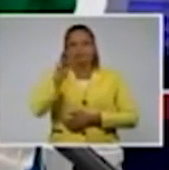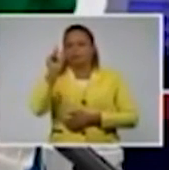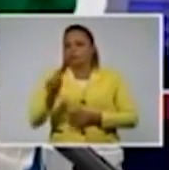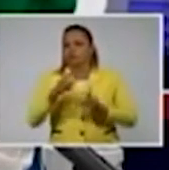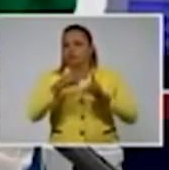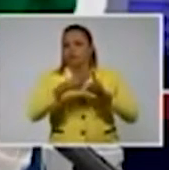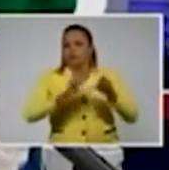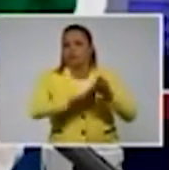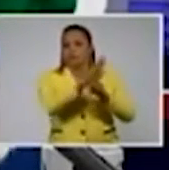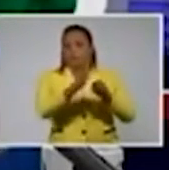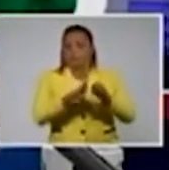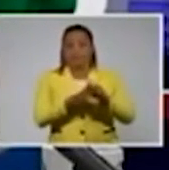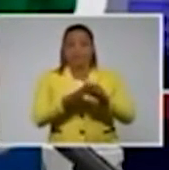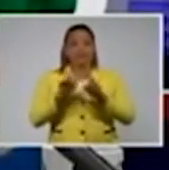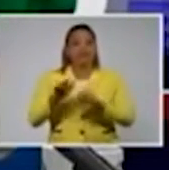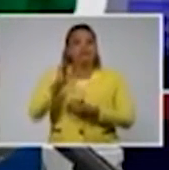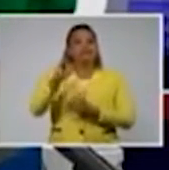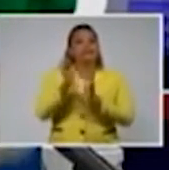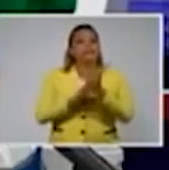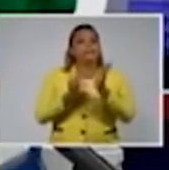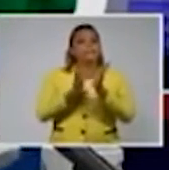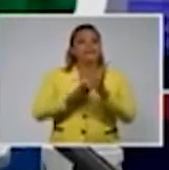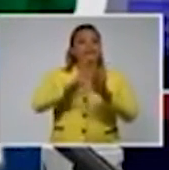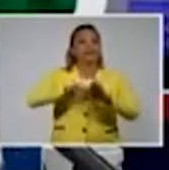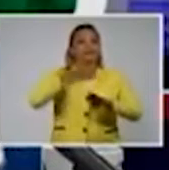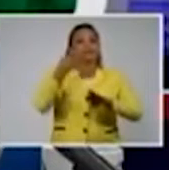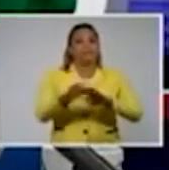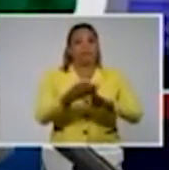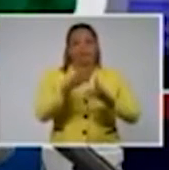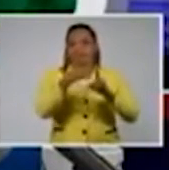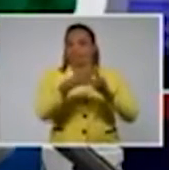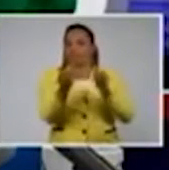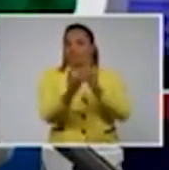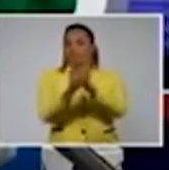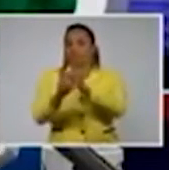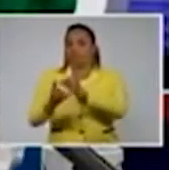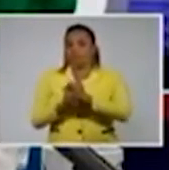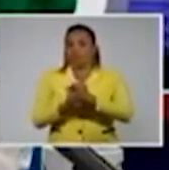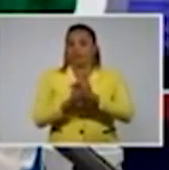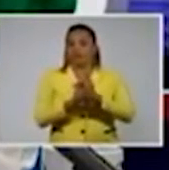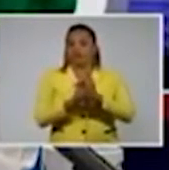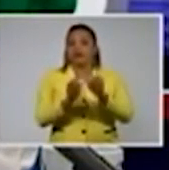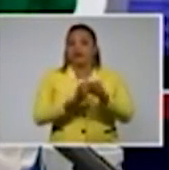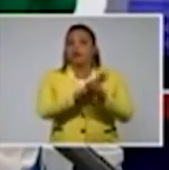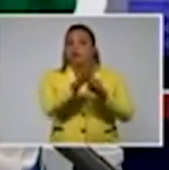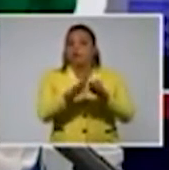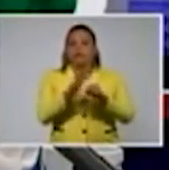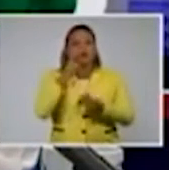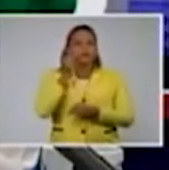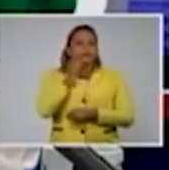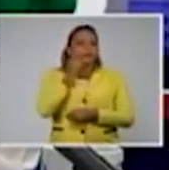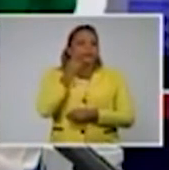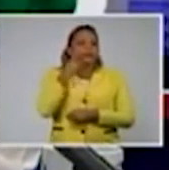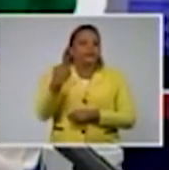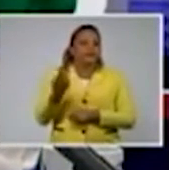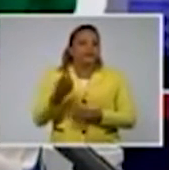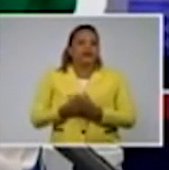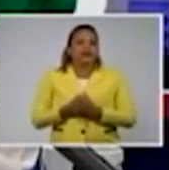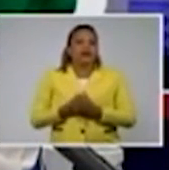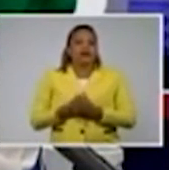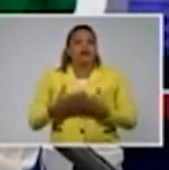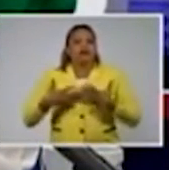COVID, 6 meses después del contagio, lo más frecuente que se ve es la fatiga,